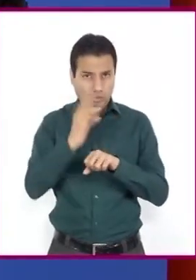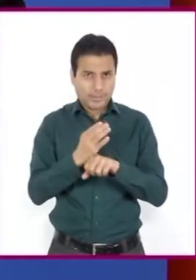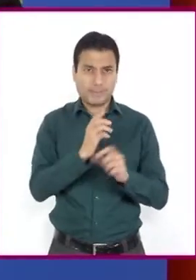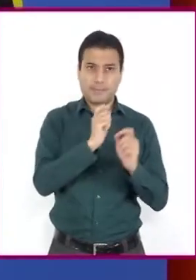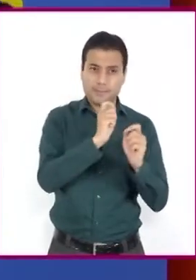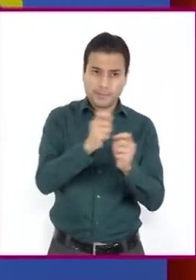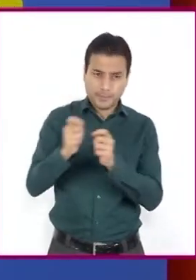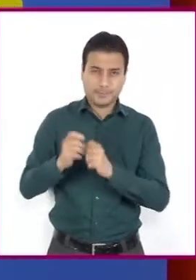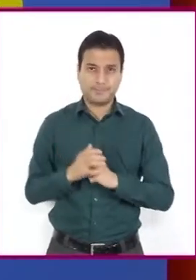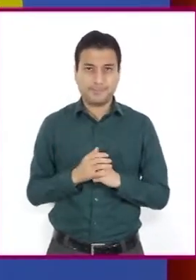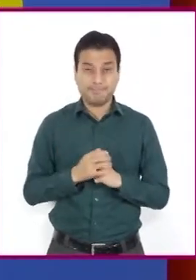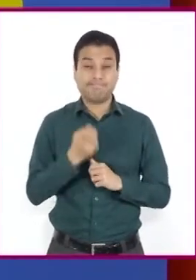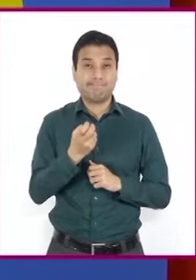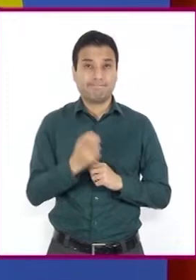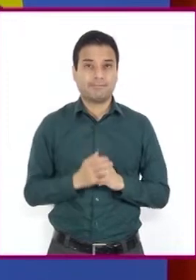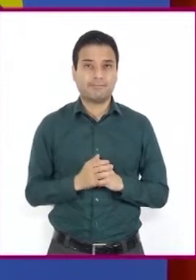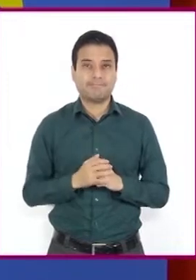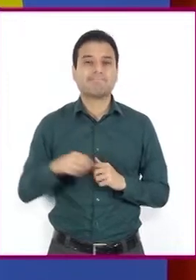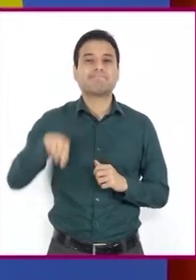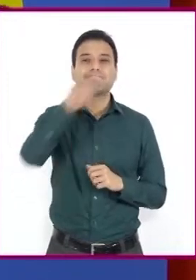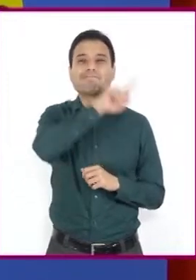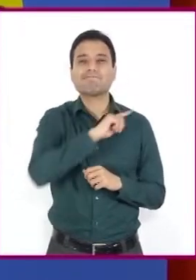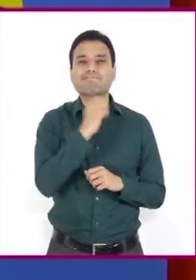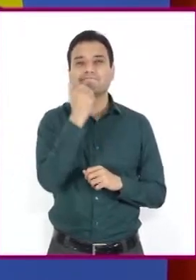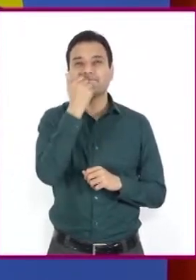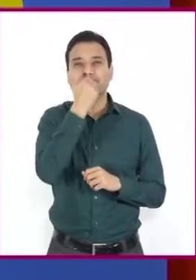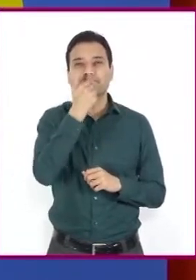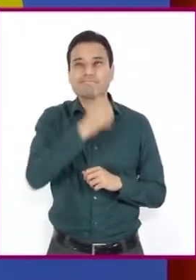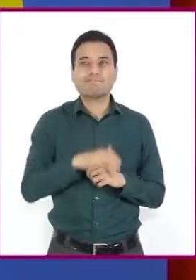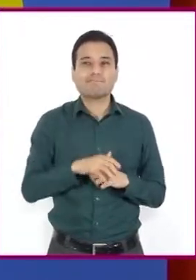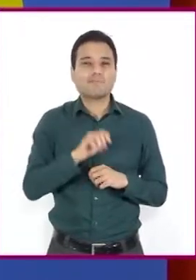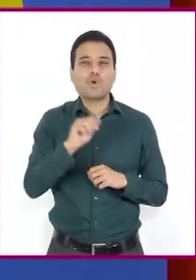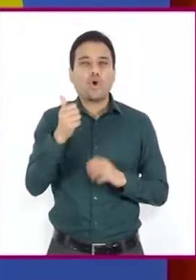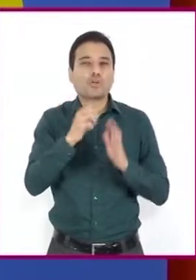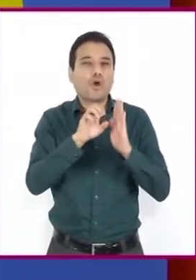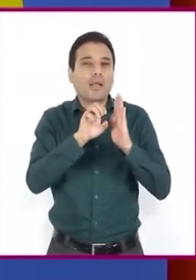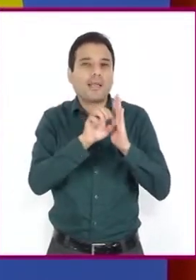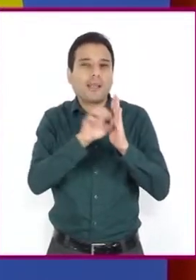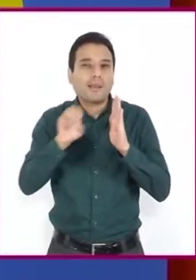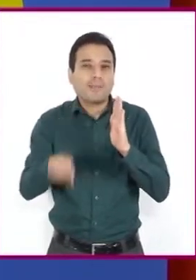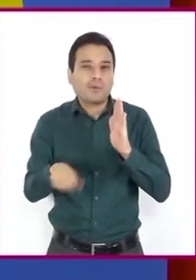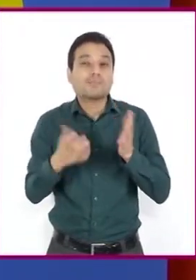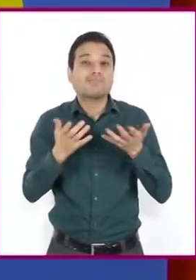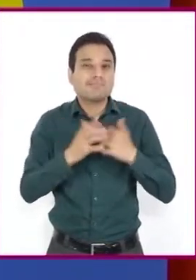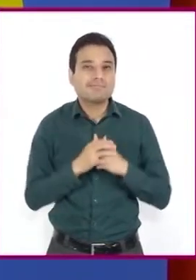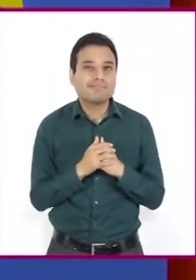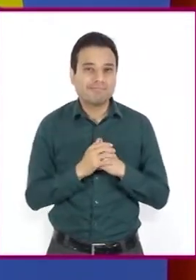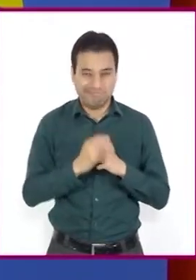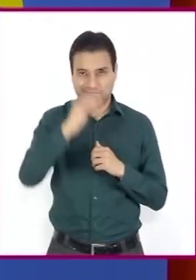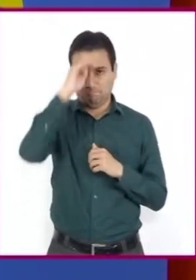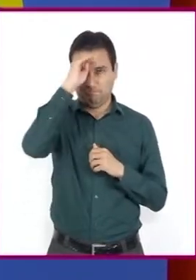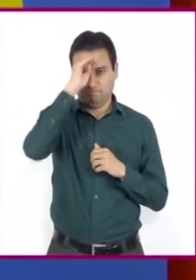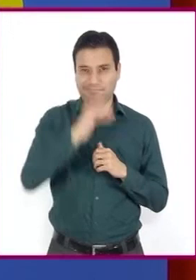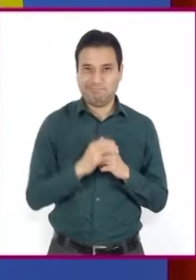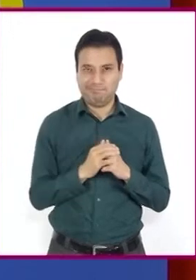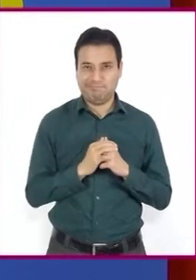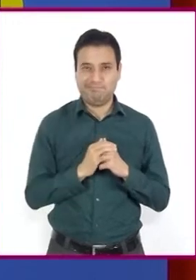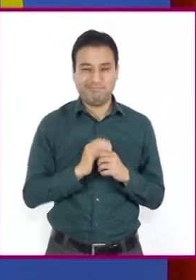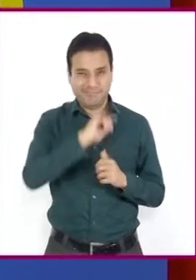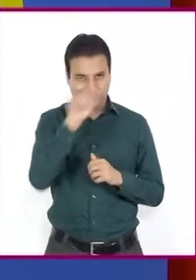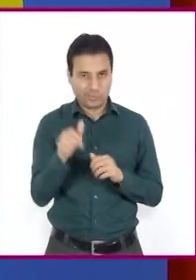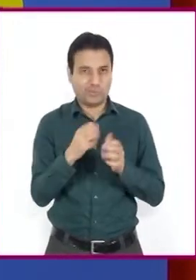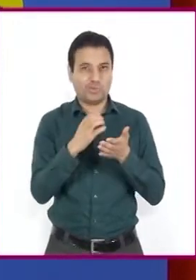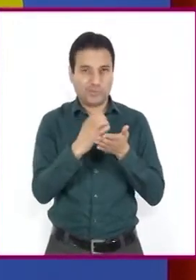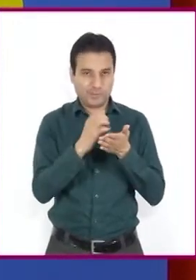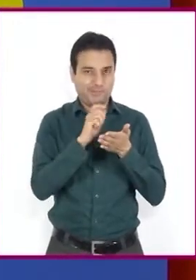Muy bien. A ustedes, alumnos y alumnos, ¿qué otras situaciones y espacios se les ocurren? Piensen la respuesta y anótenla junto